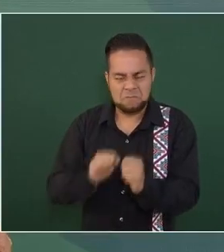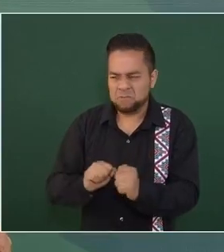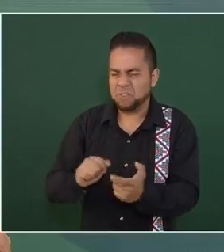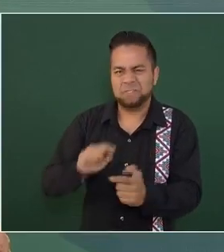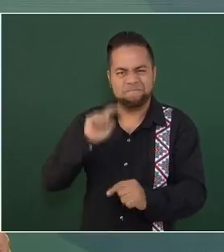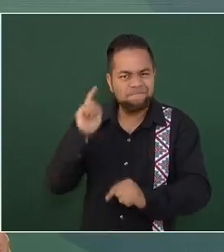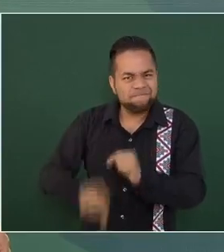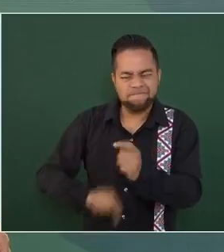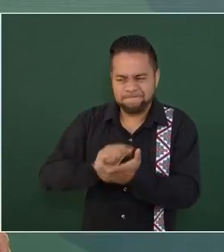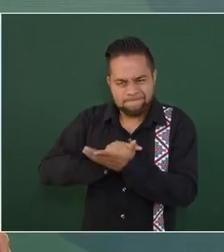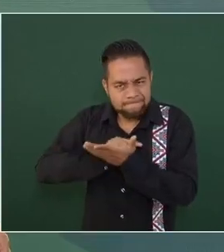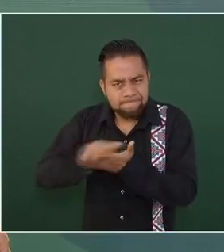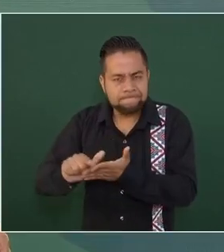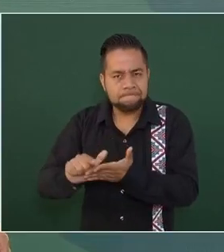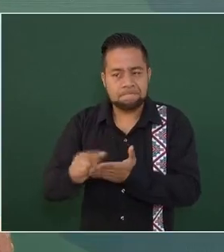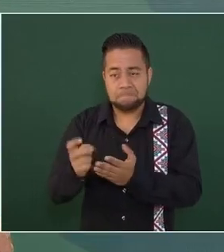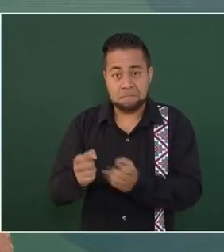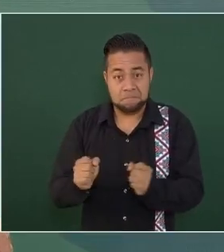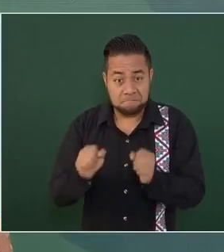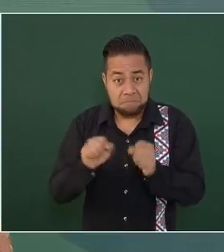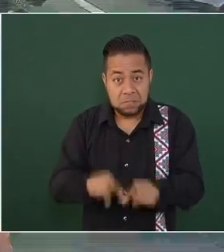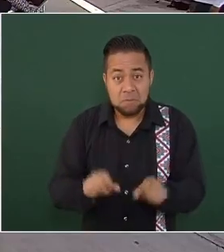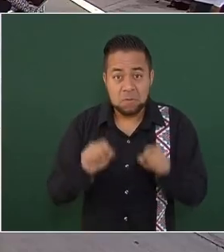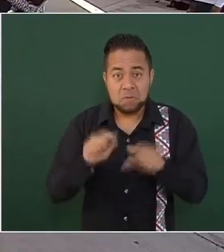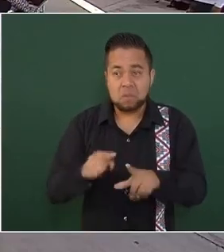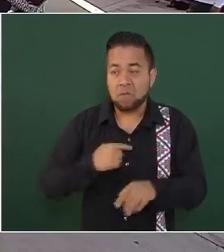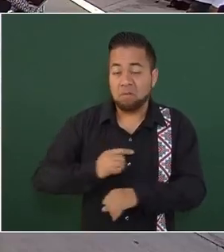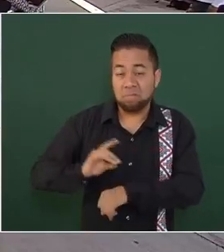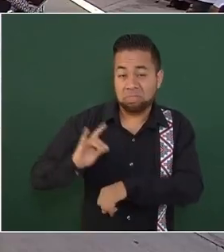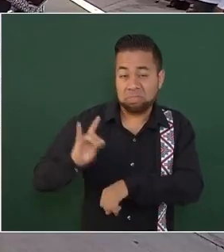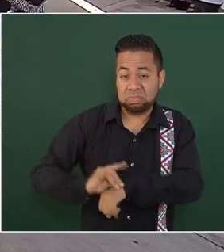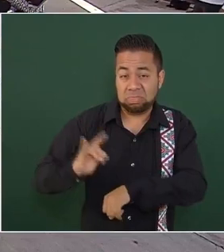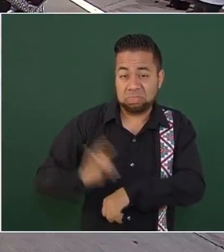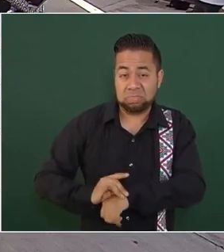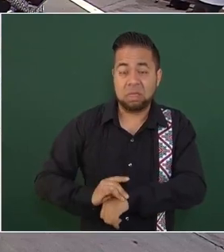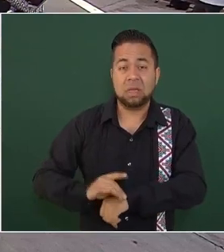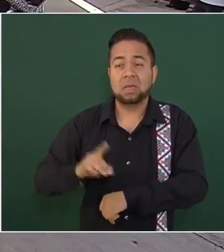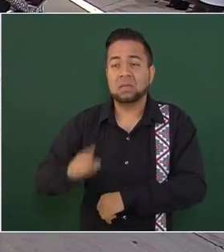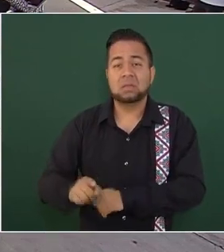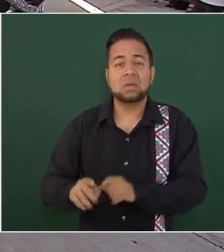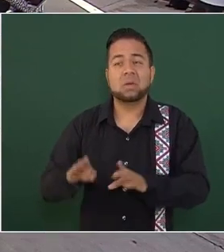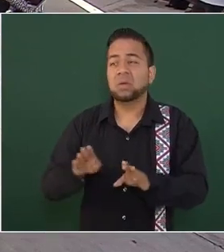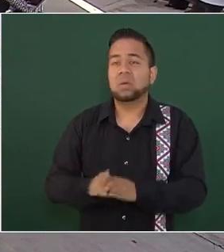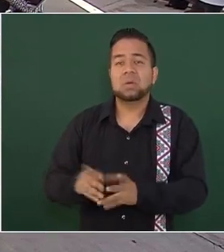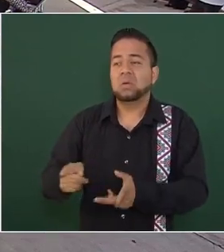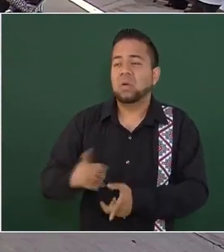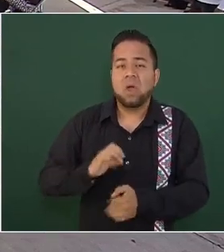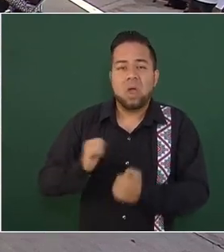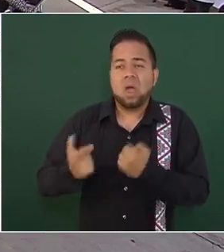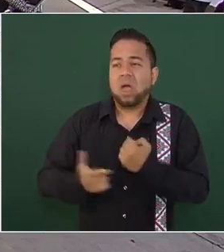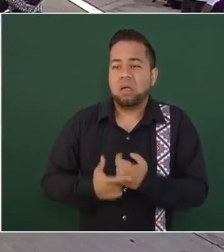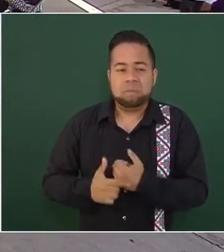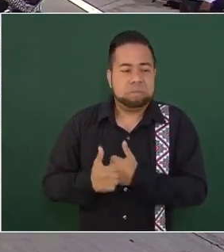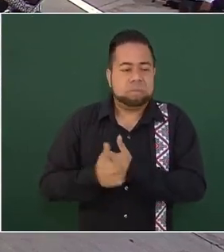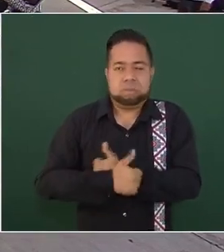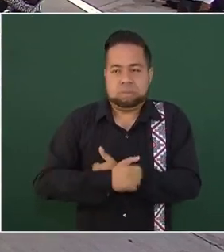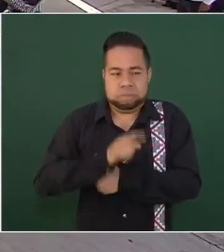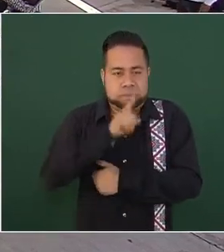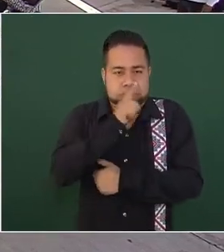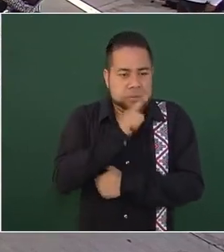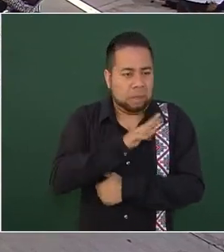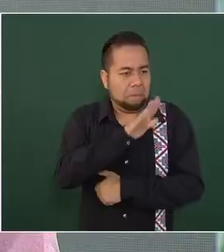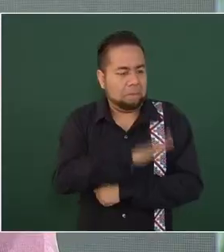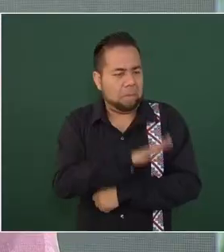no es más de lo mismo no es simulación no es gatopardismo eso que consiste en que las cosas en